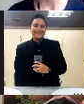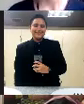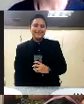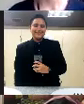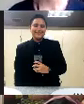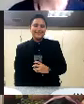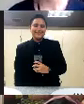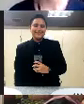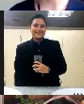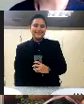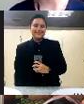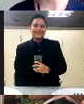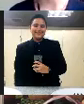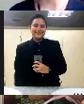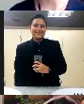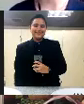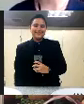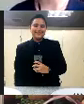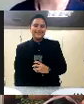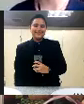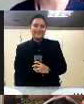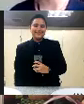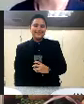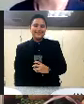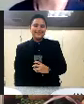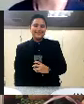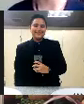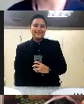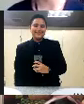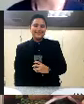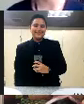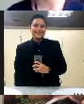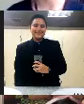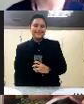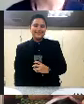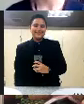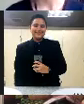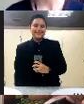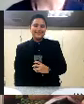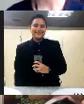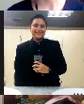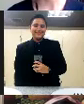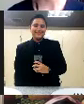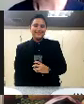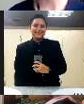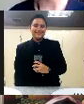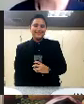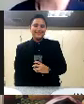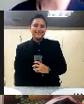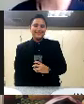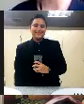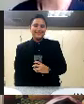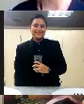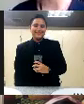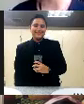a sentirme frustrada profesionalmente. Porque a mí nadie me contó esto de qué pasa cuando